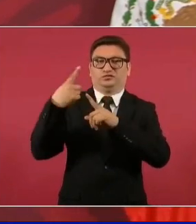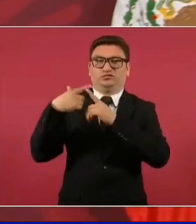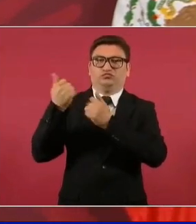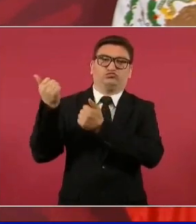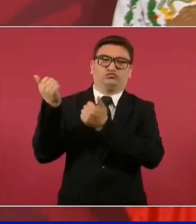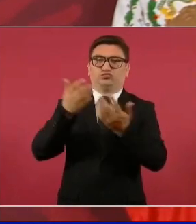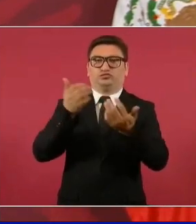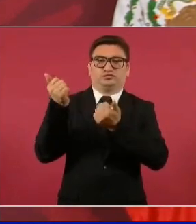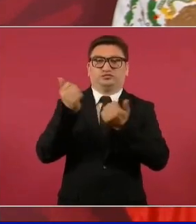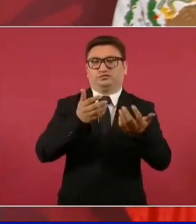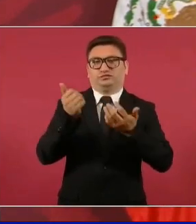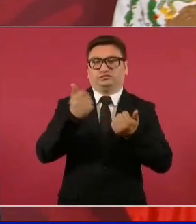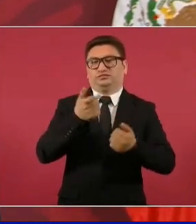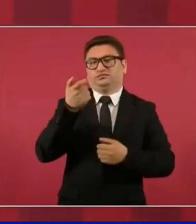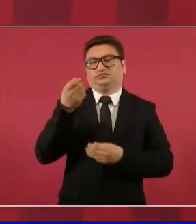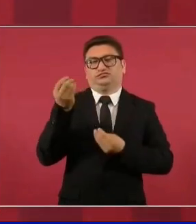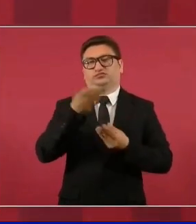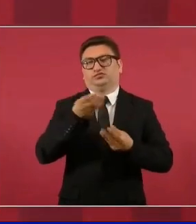de